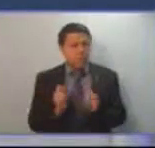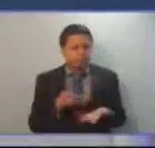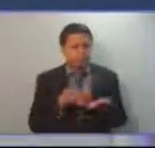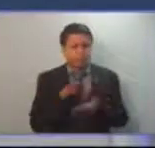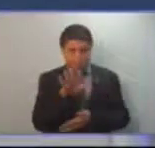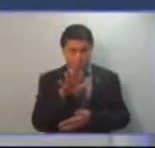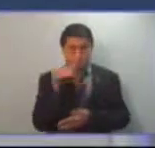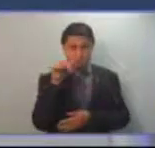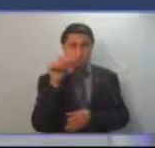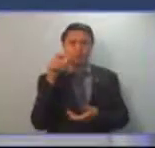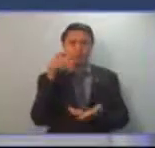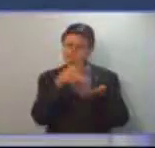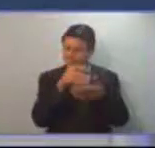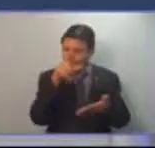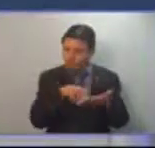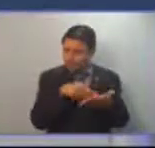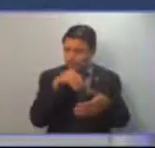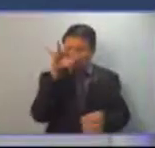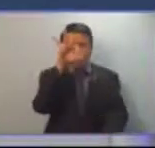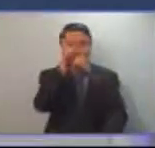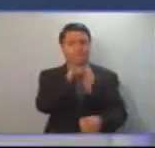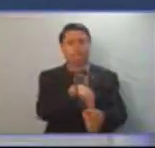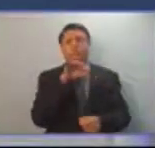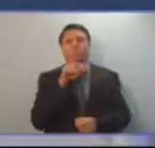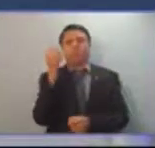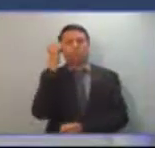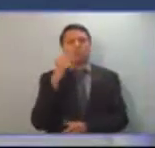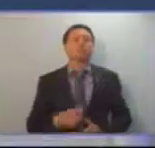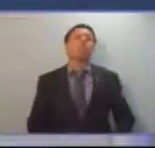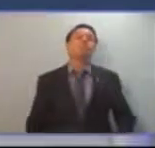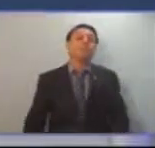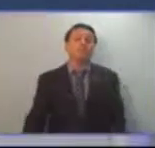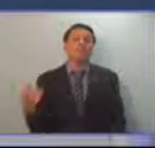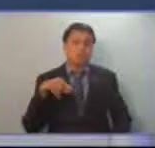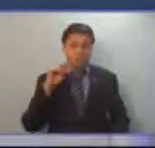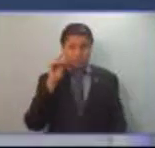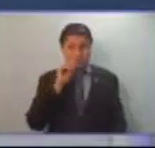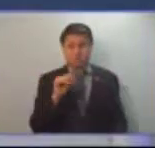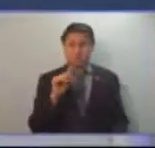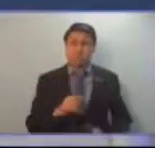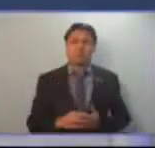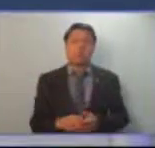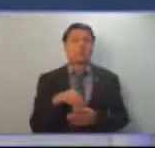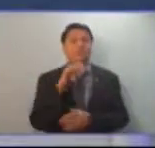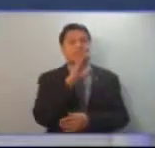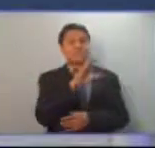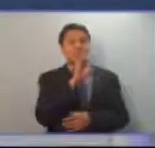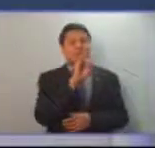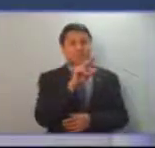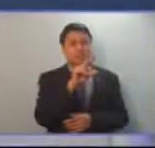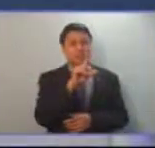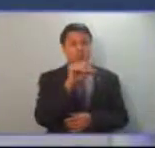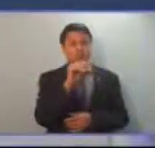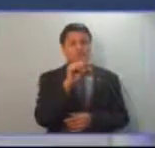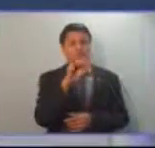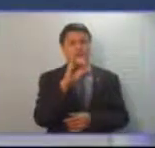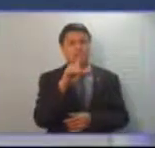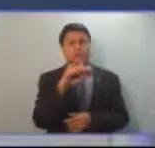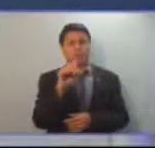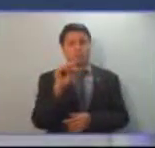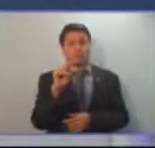democráticas a los ciudadanos. La misma, lo que se llama la ciudadanización de los órganos electorales, creo que es